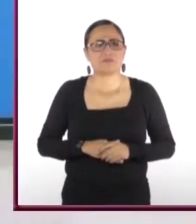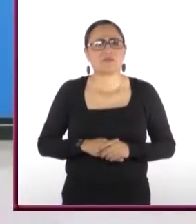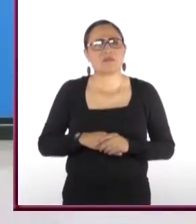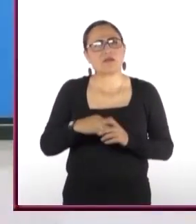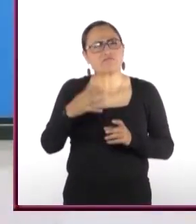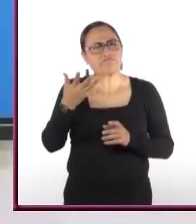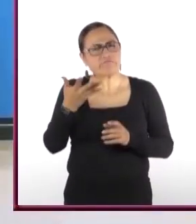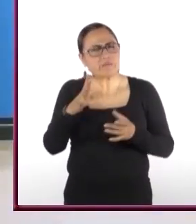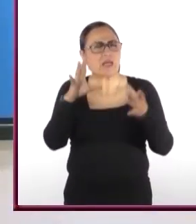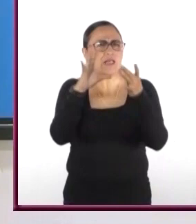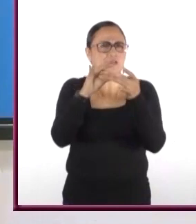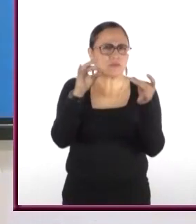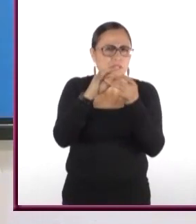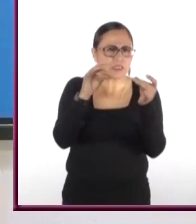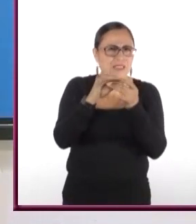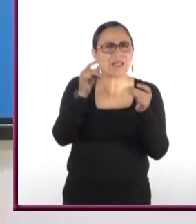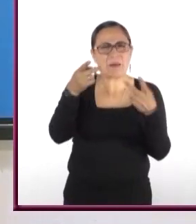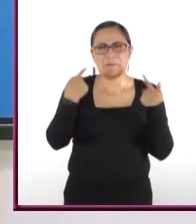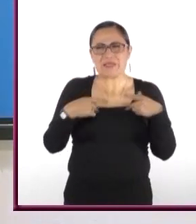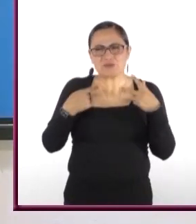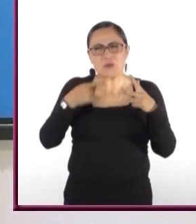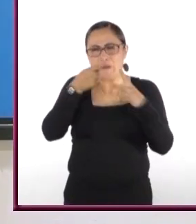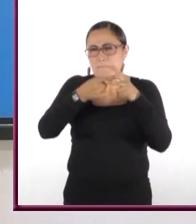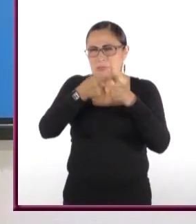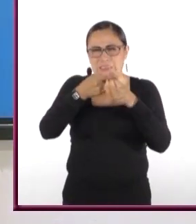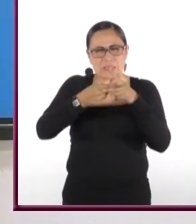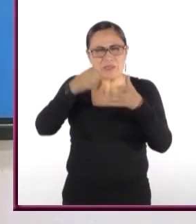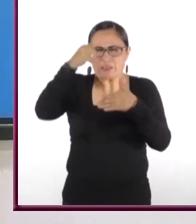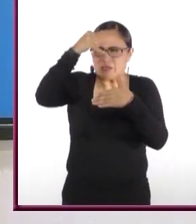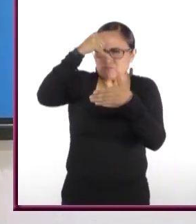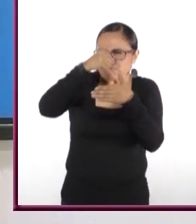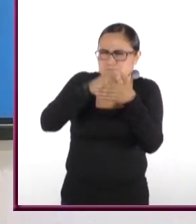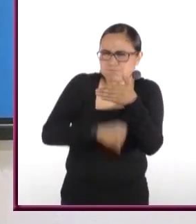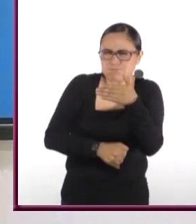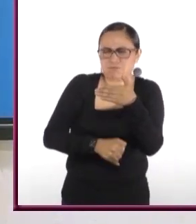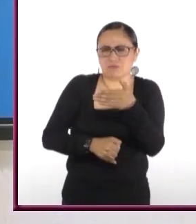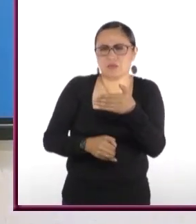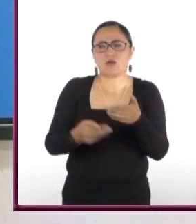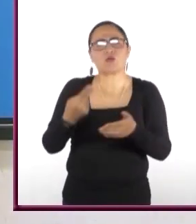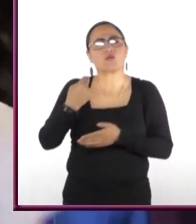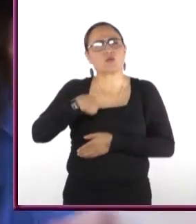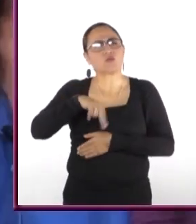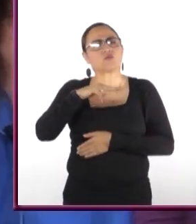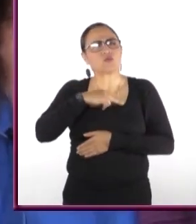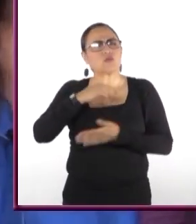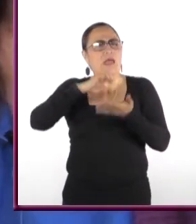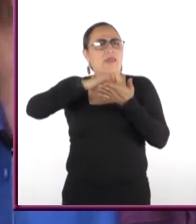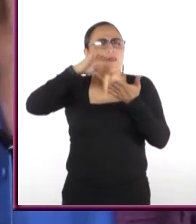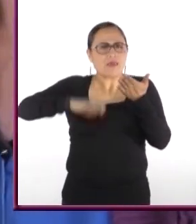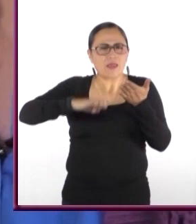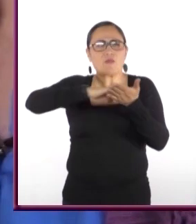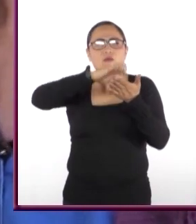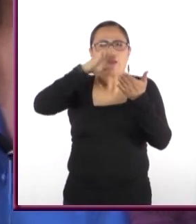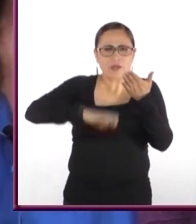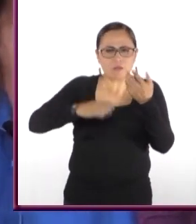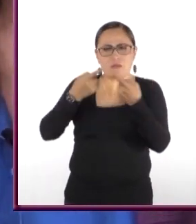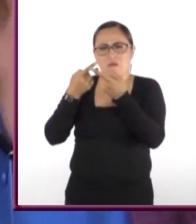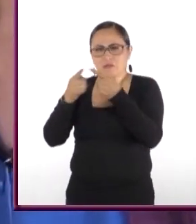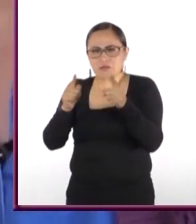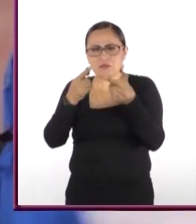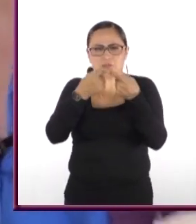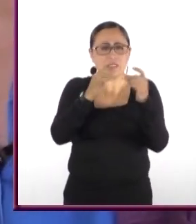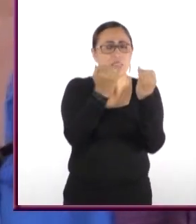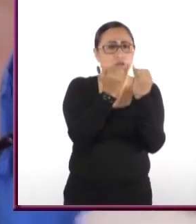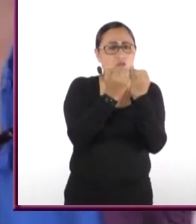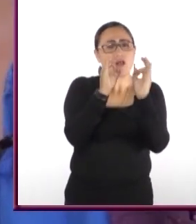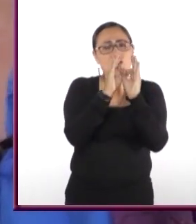Para explicarles un poco cuál es el trabajo de un matemático puro, nosotros vemos muchos ejemplos diferentes y